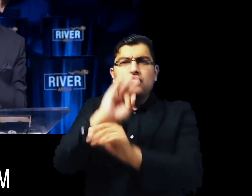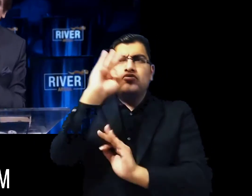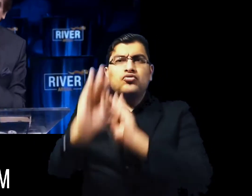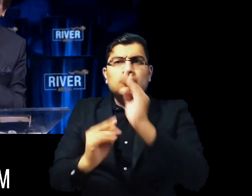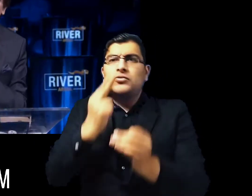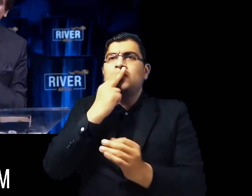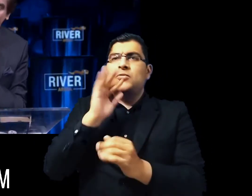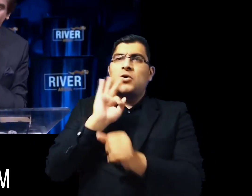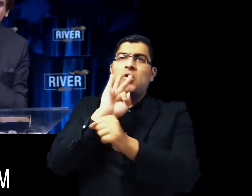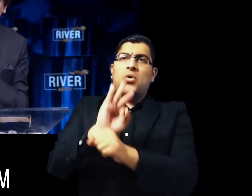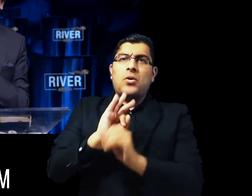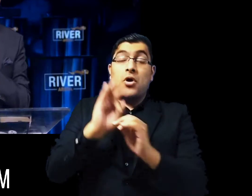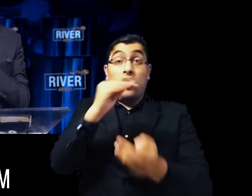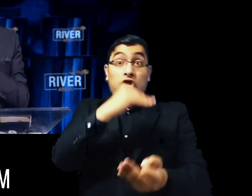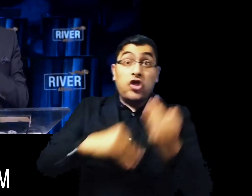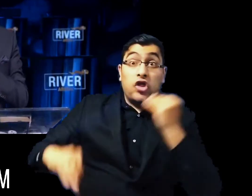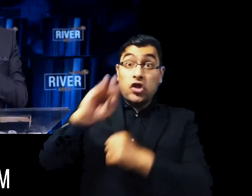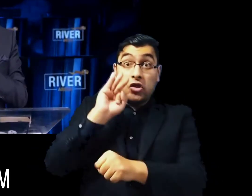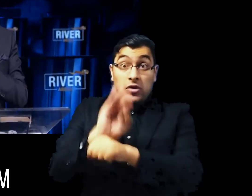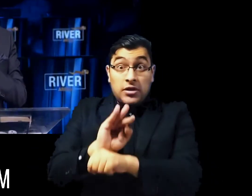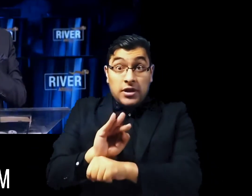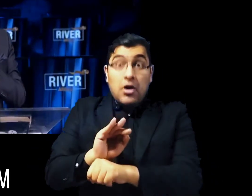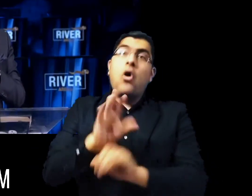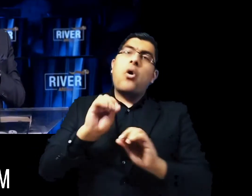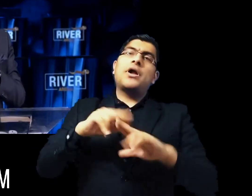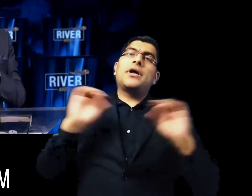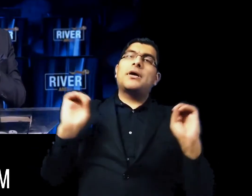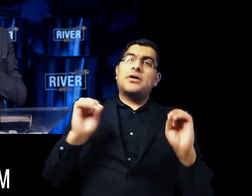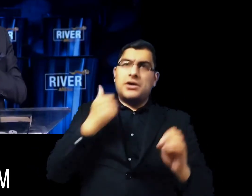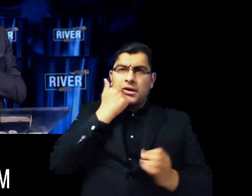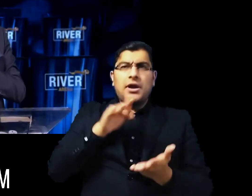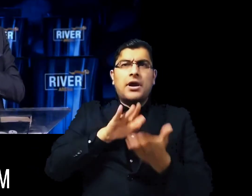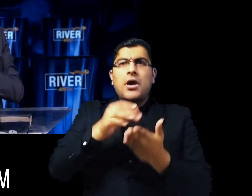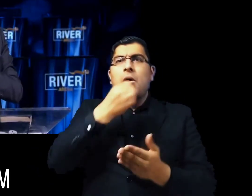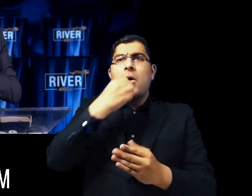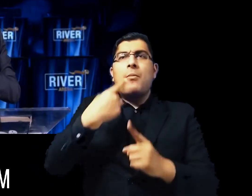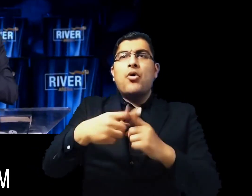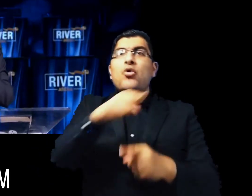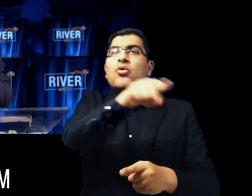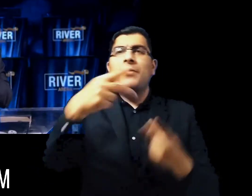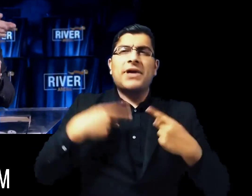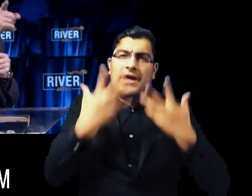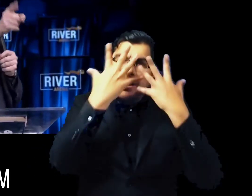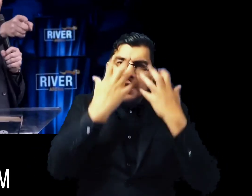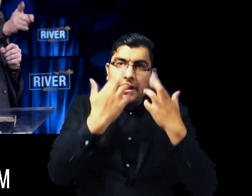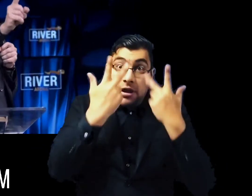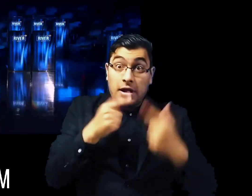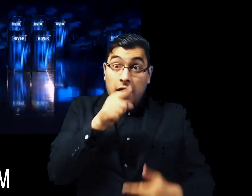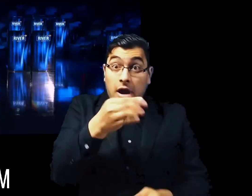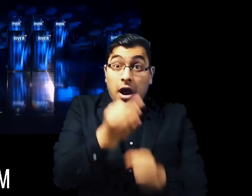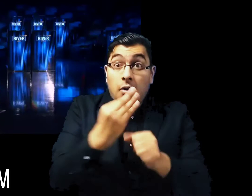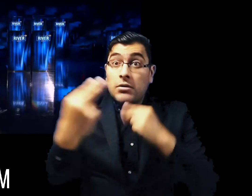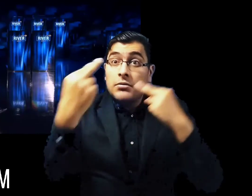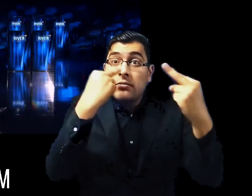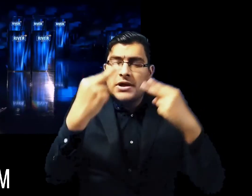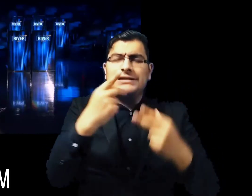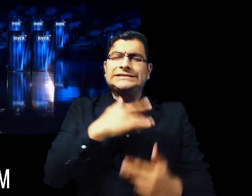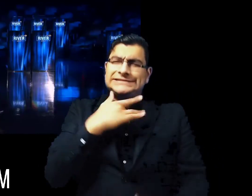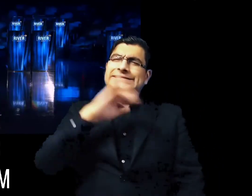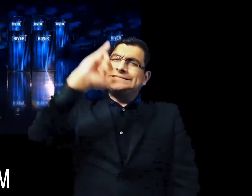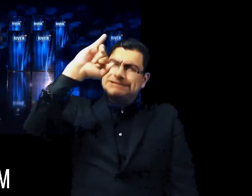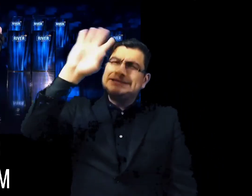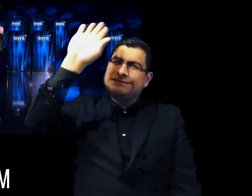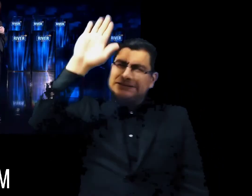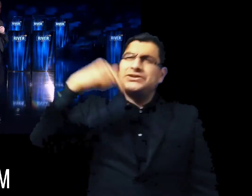lugar secreto. O todos o nadie. Y quiero orar por la gente rota. Quiero orar por los que ahora me están mirando y dicen, ¿sabes?